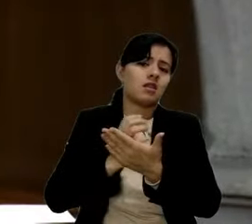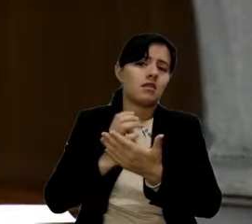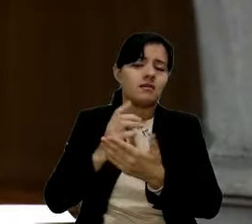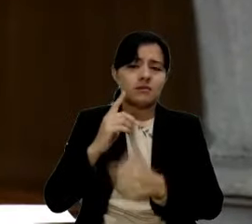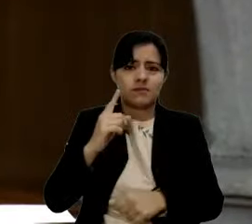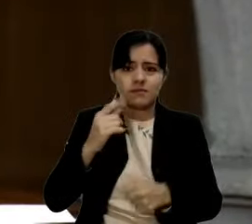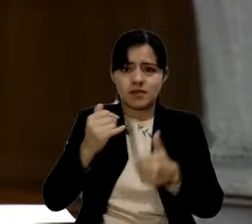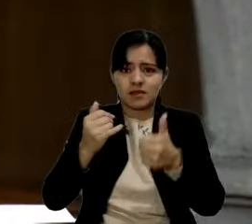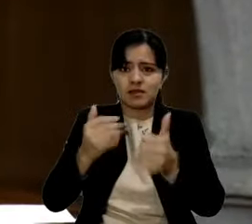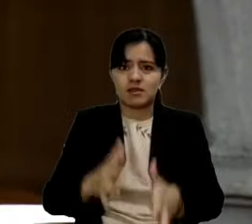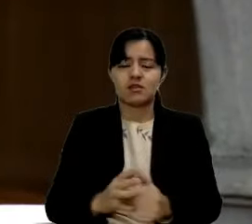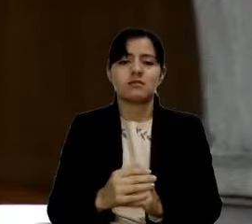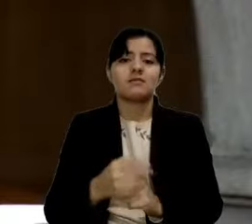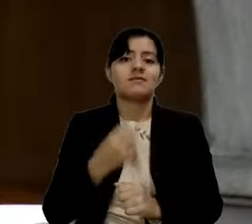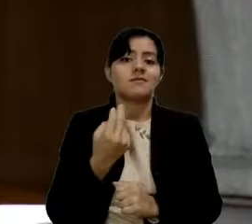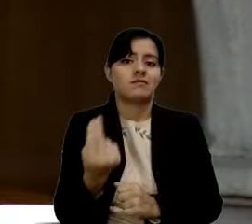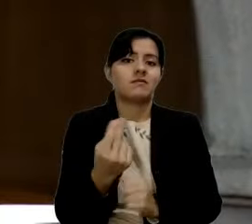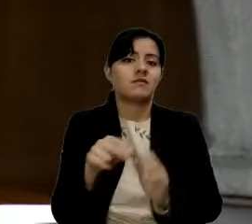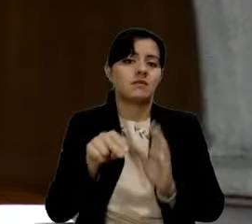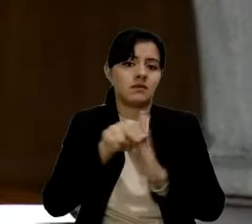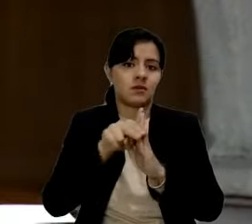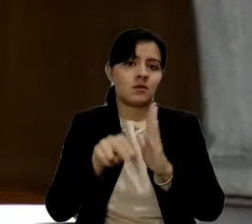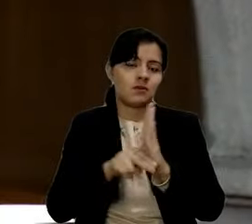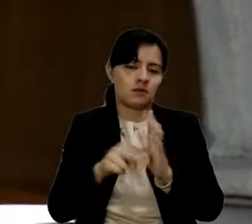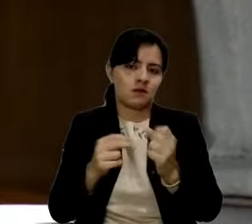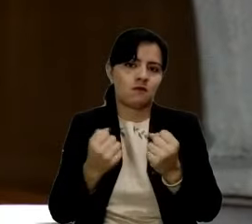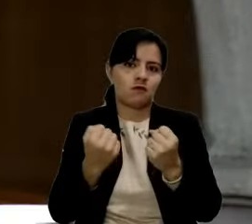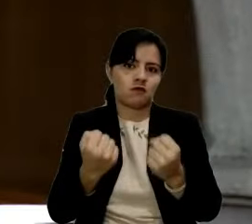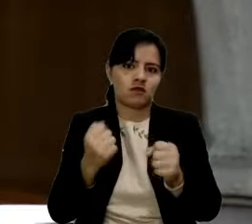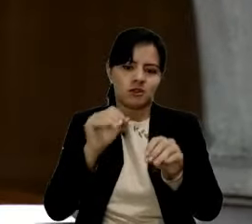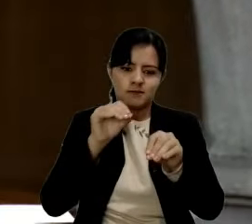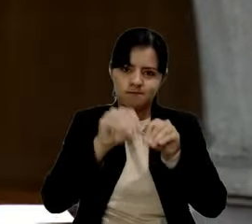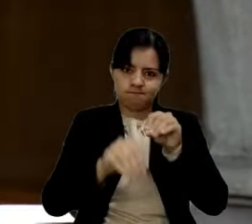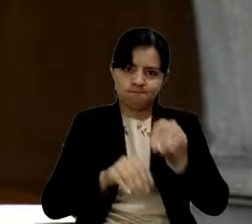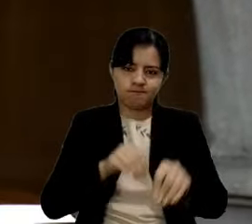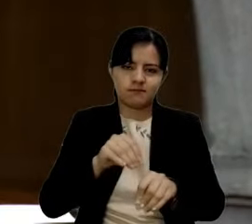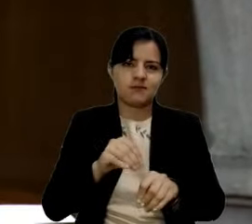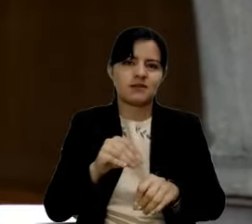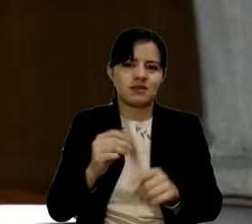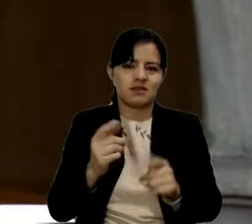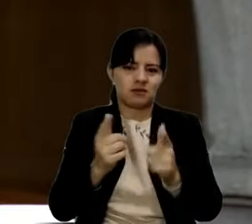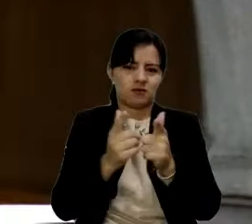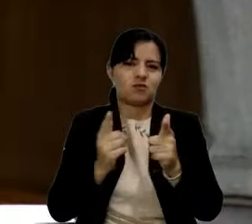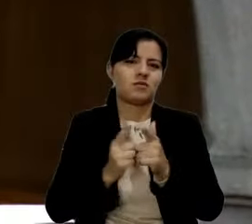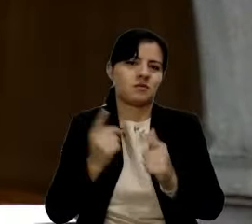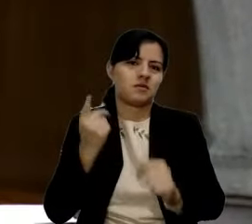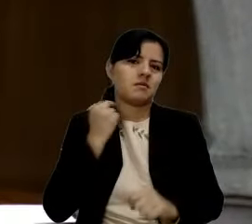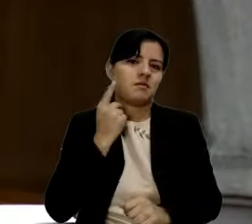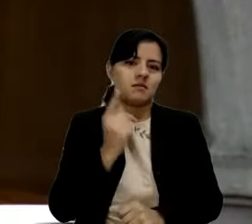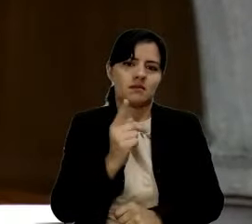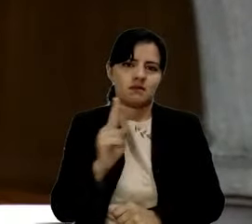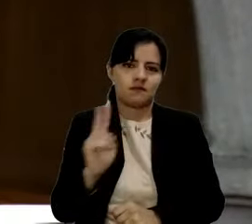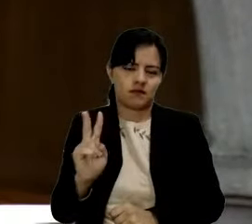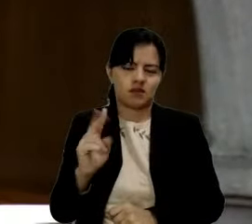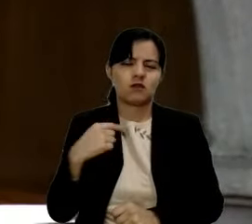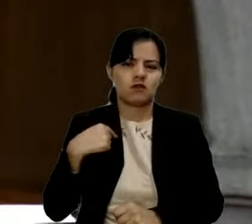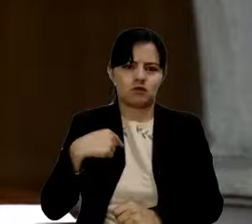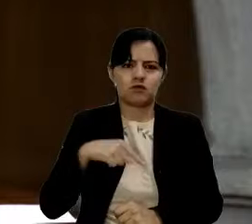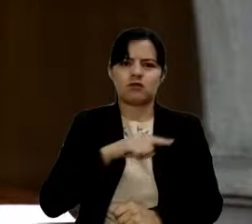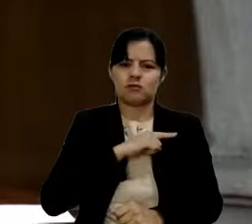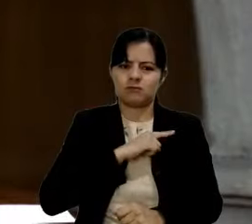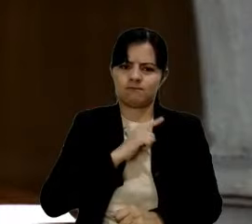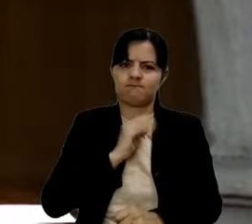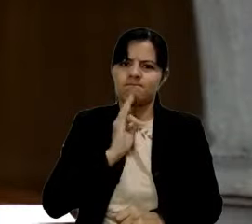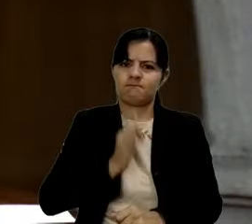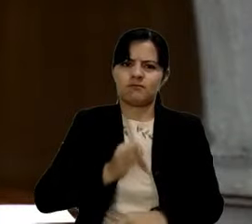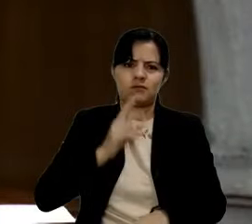fortalecer nuestro marco normativo. Desde el Partido Verde Ecologista de México, hemos asumido el compromiso firme